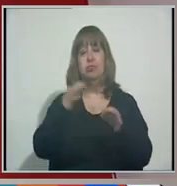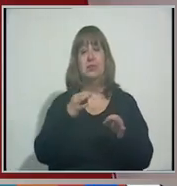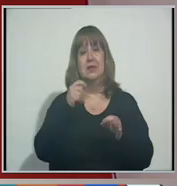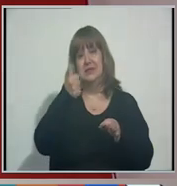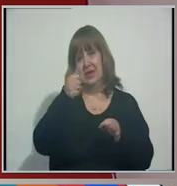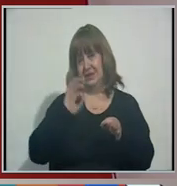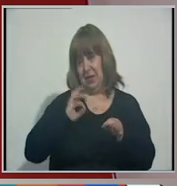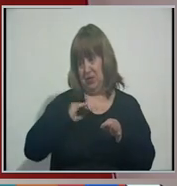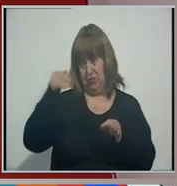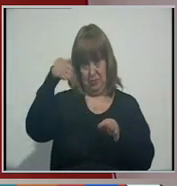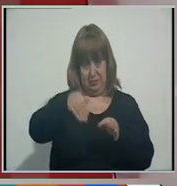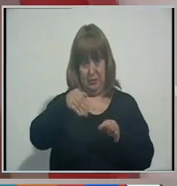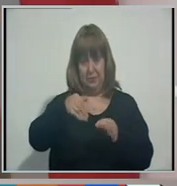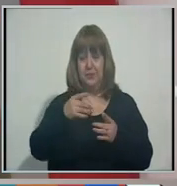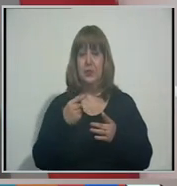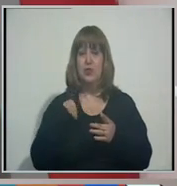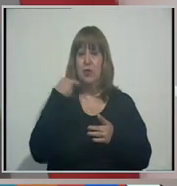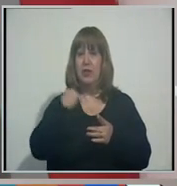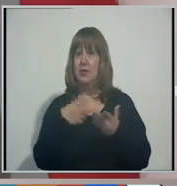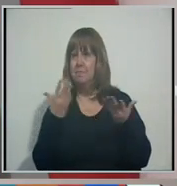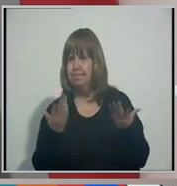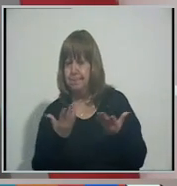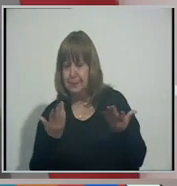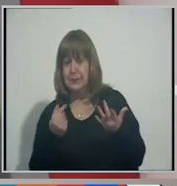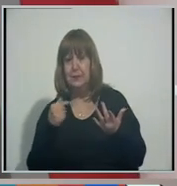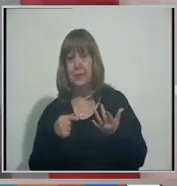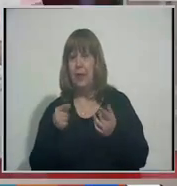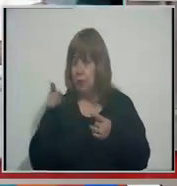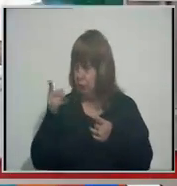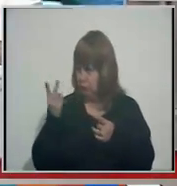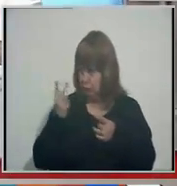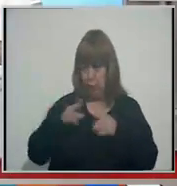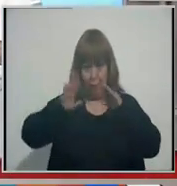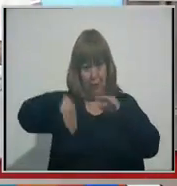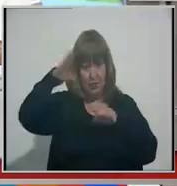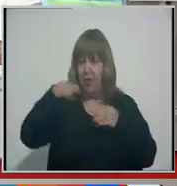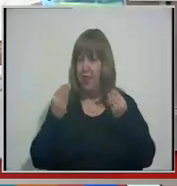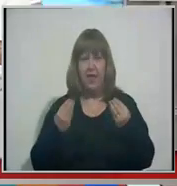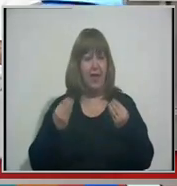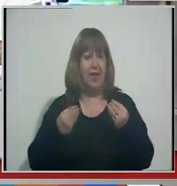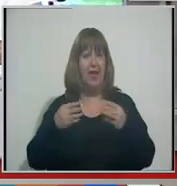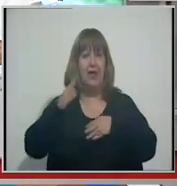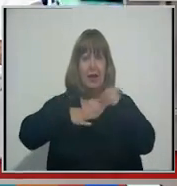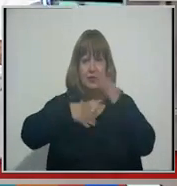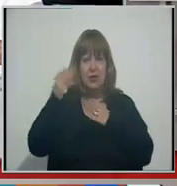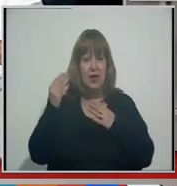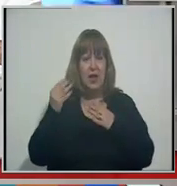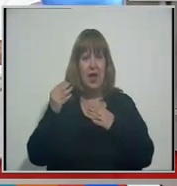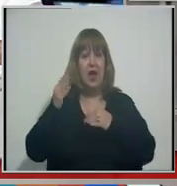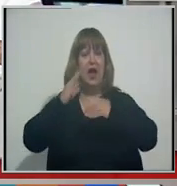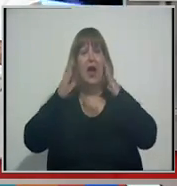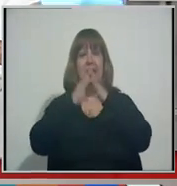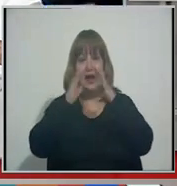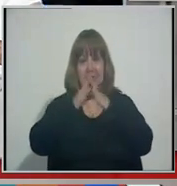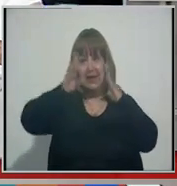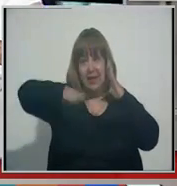6 años. Aclaranos algo, pintor, sí. Vos y tu esposa. Sí, los dos. ¿Pintor de obra, pintor artístico? No, de obra, de casa,